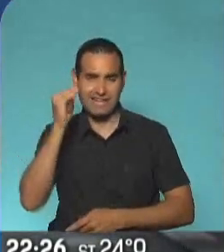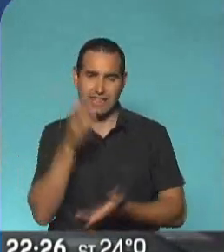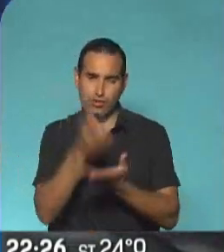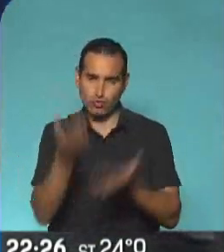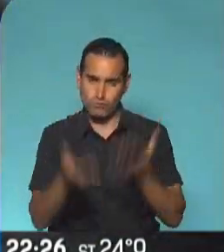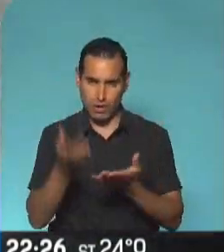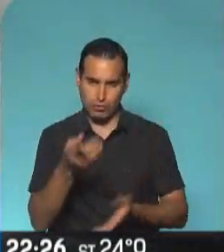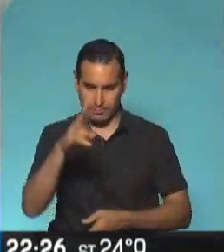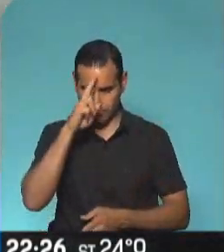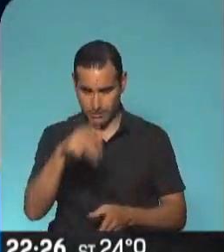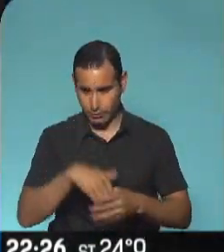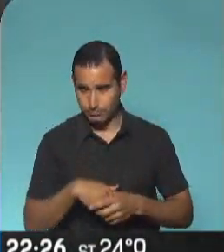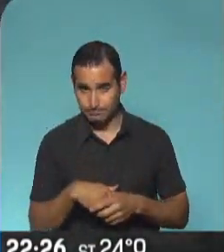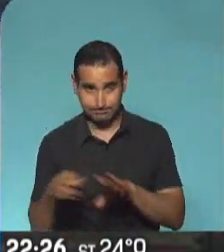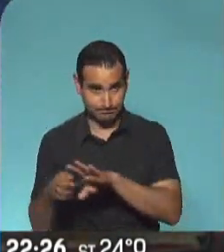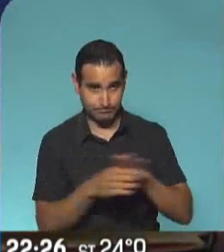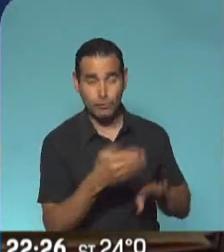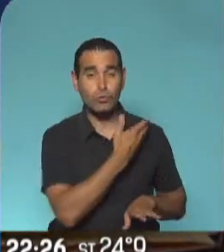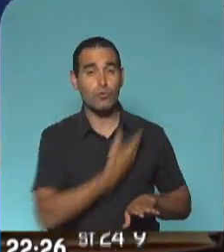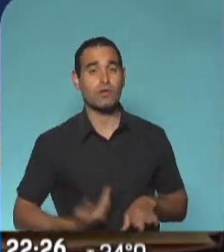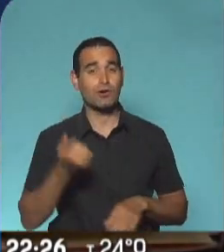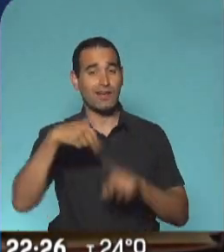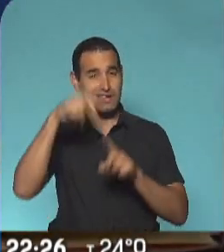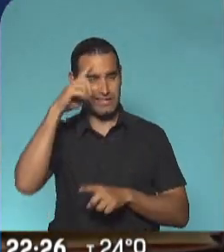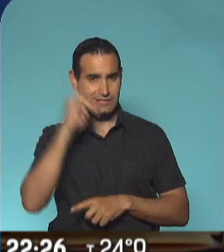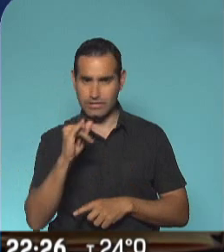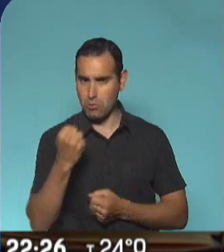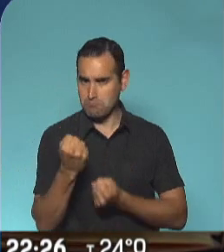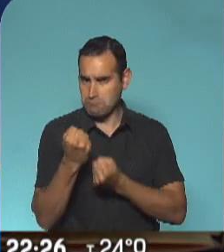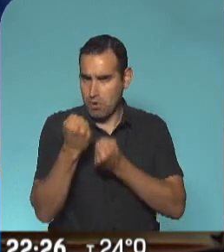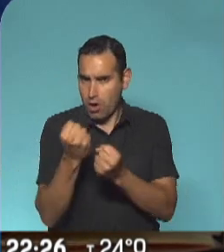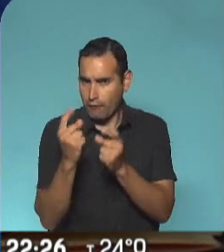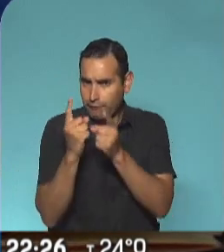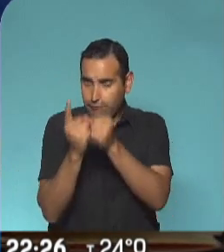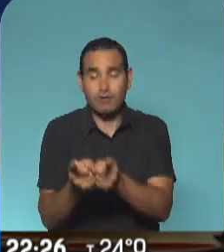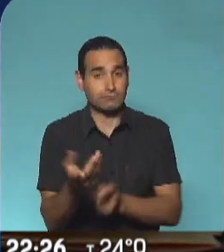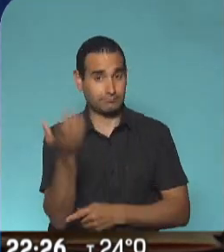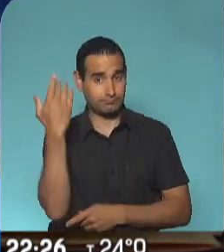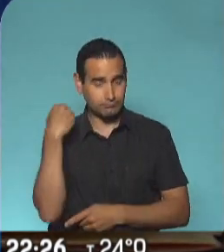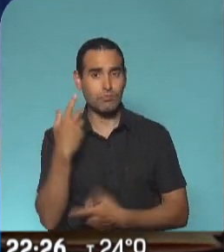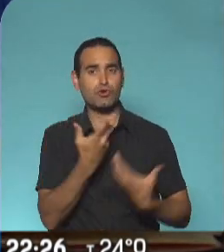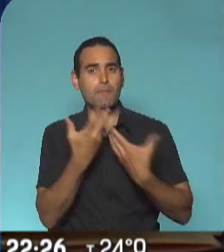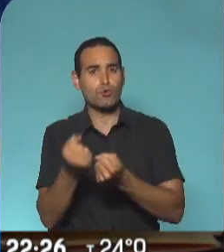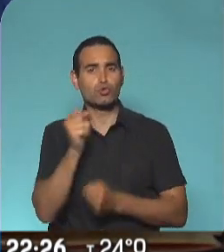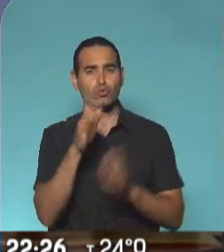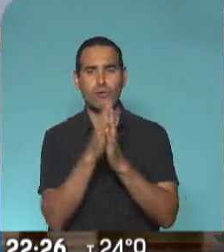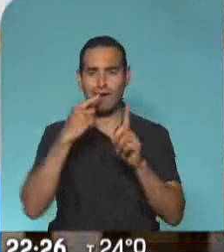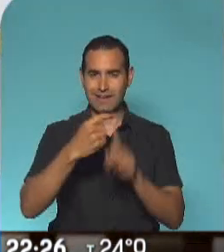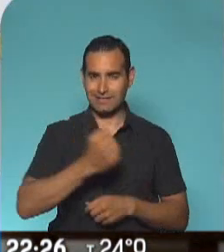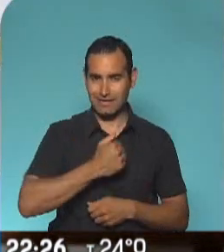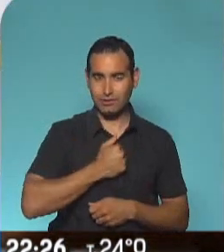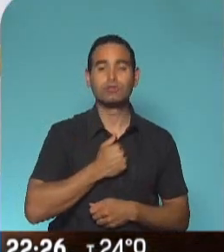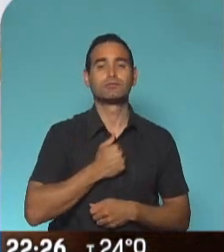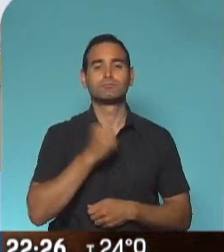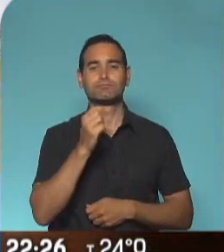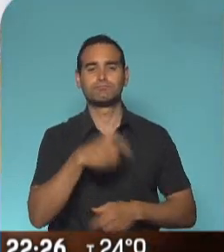humanos. Por su parte, el gobierno de facto sigue consolidando su poder. En las últimas horas recibió el respaldo de la Iglesia. El cardenal Toribio